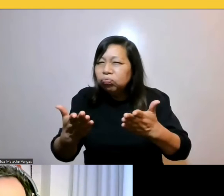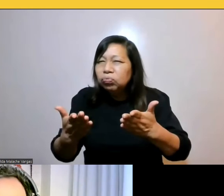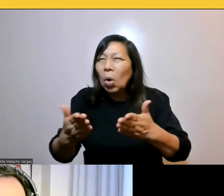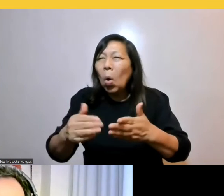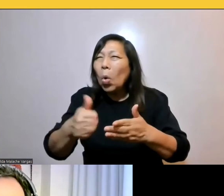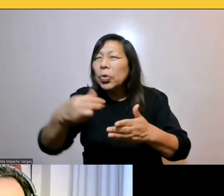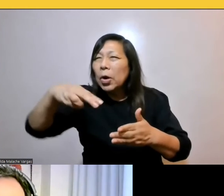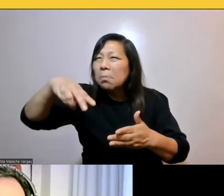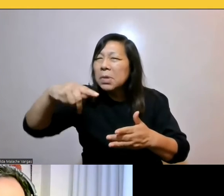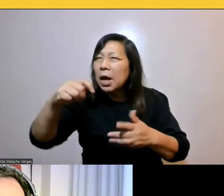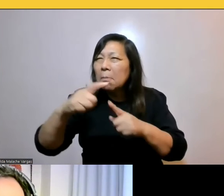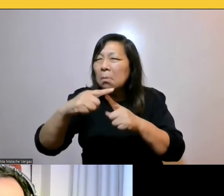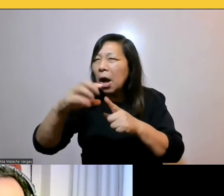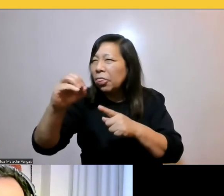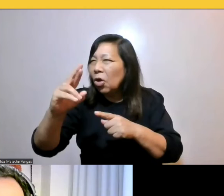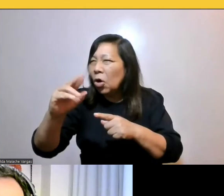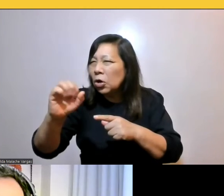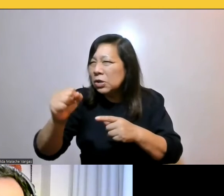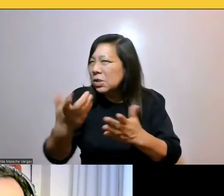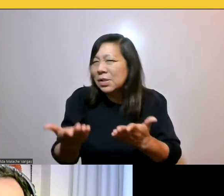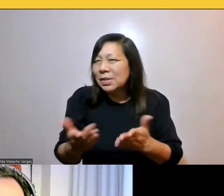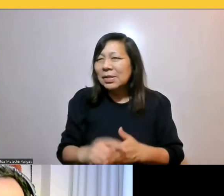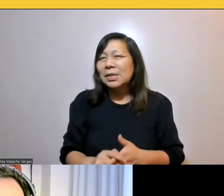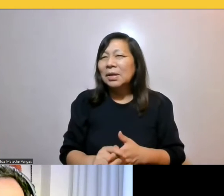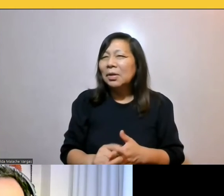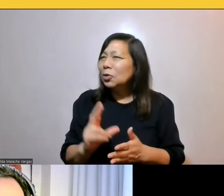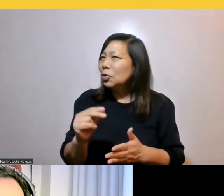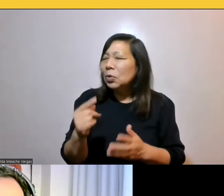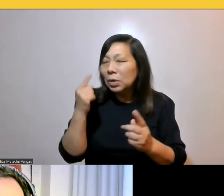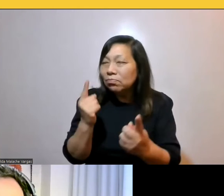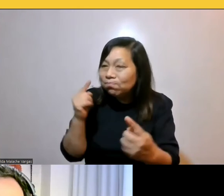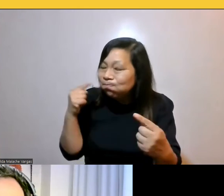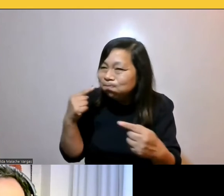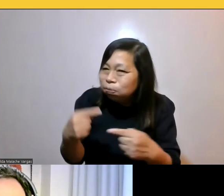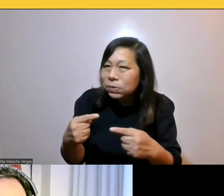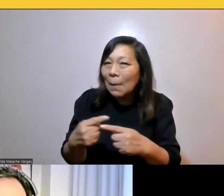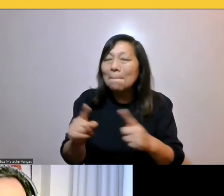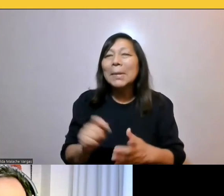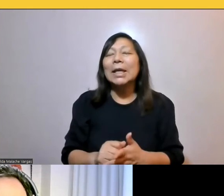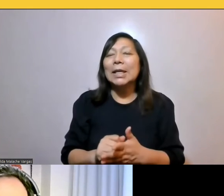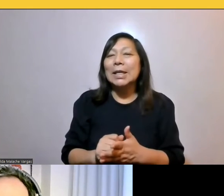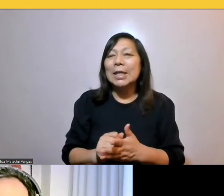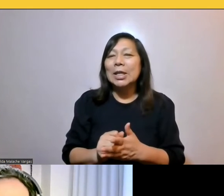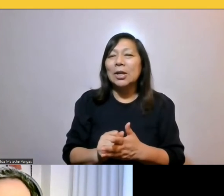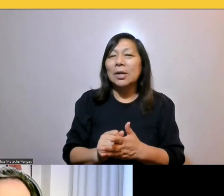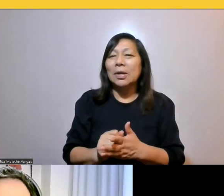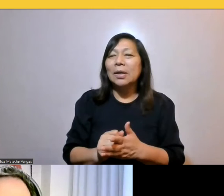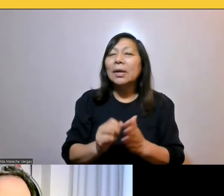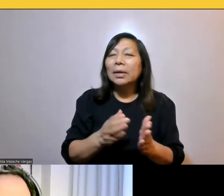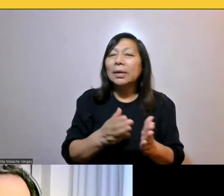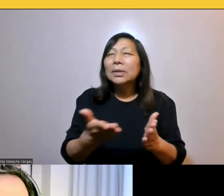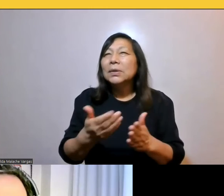miomatosis, que en un SOP o en un ovario poliquístico. Entonces, no es una causa directa. Sin embargo, en el SOP o el síndrome